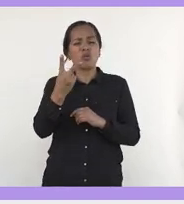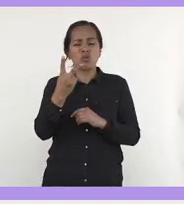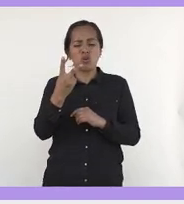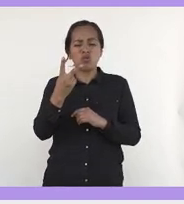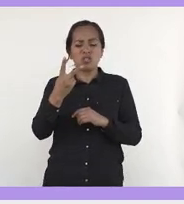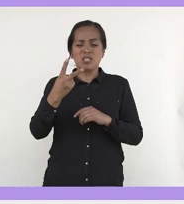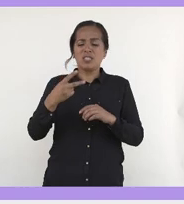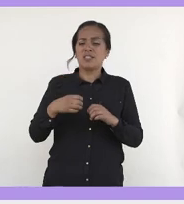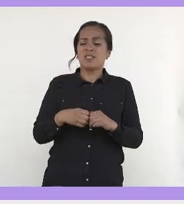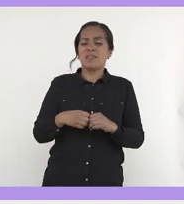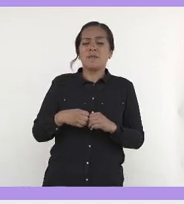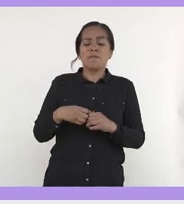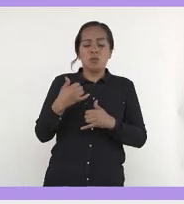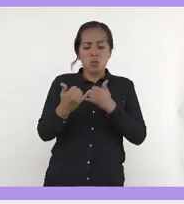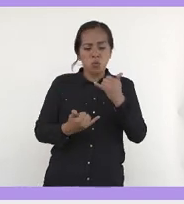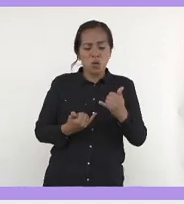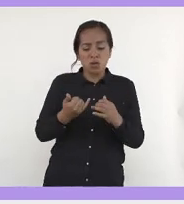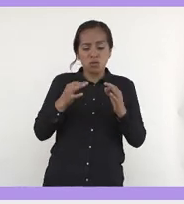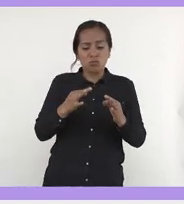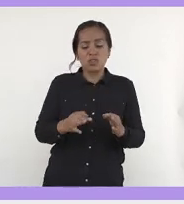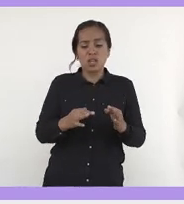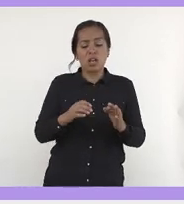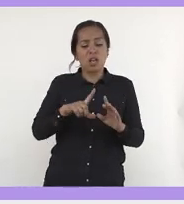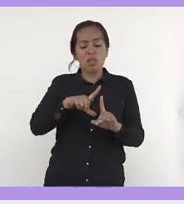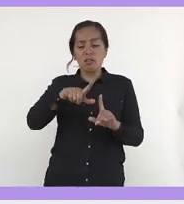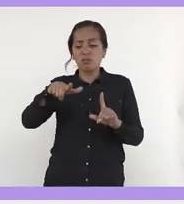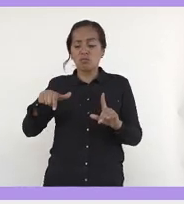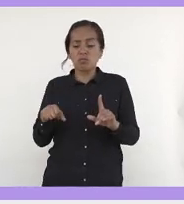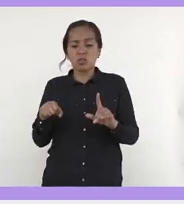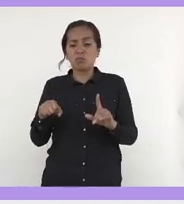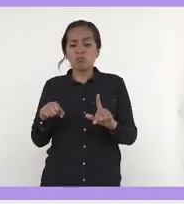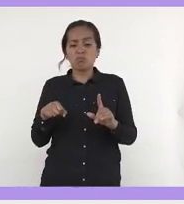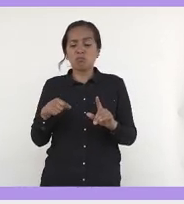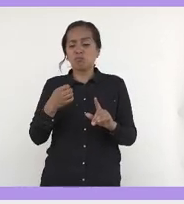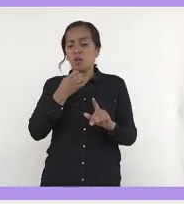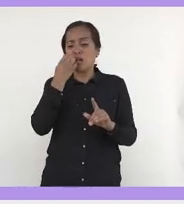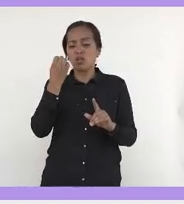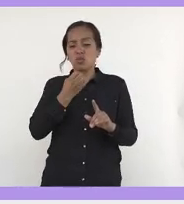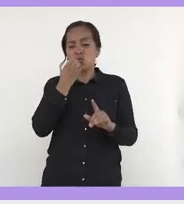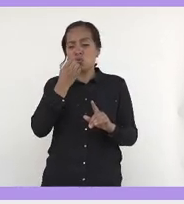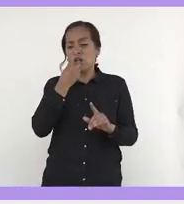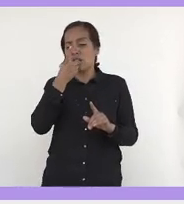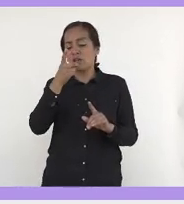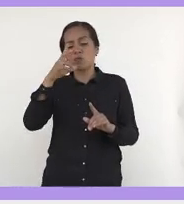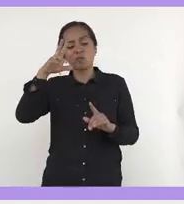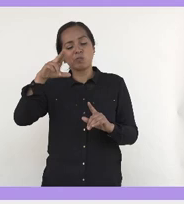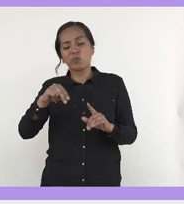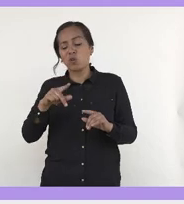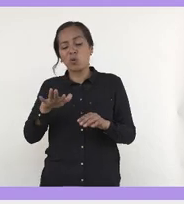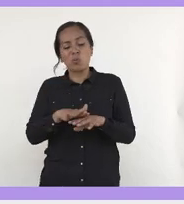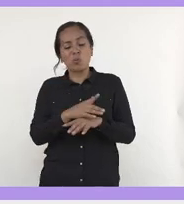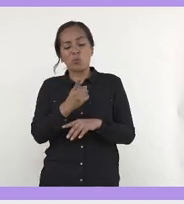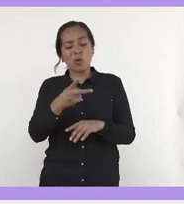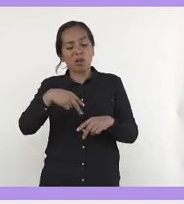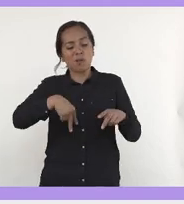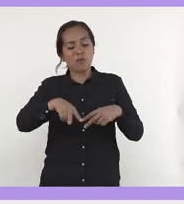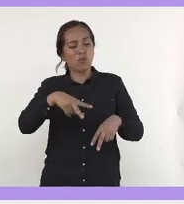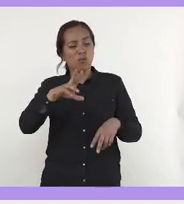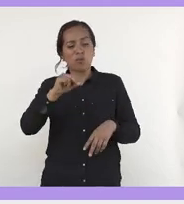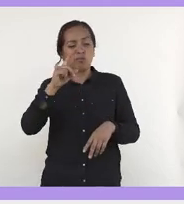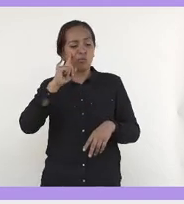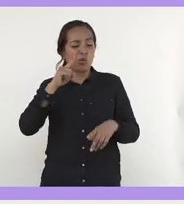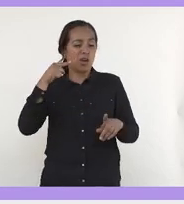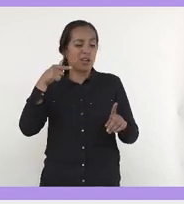oficiales e inmediatamente la escuela dijo No este deporte no es para mujeres y yo fue como de